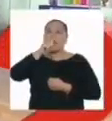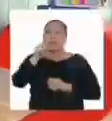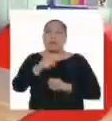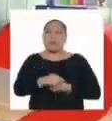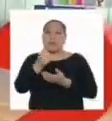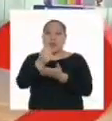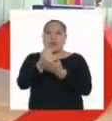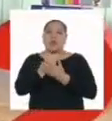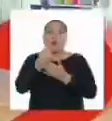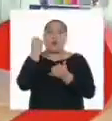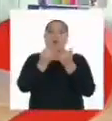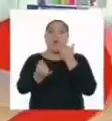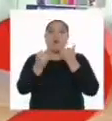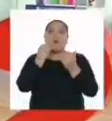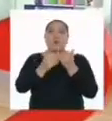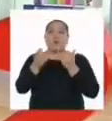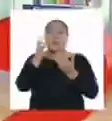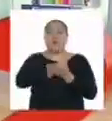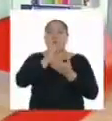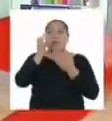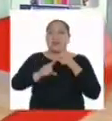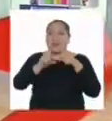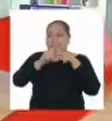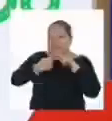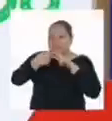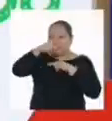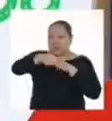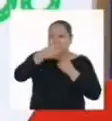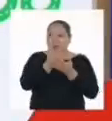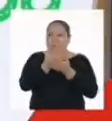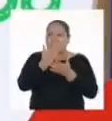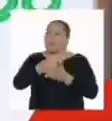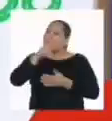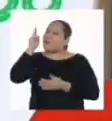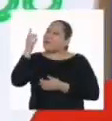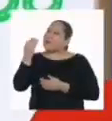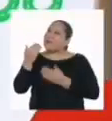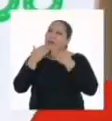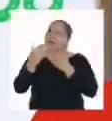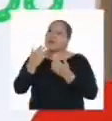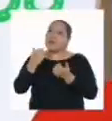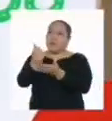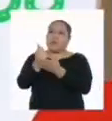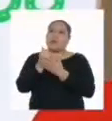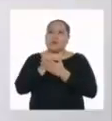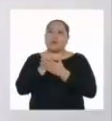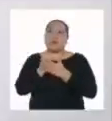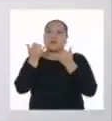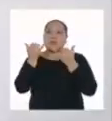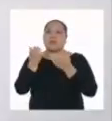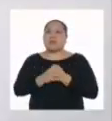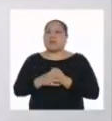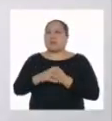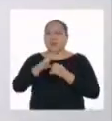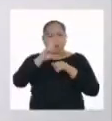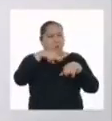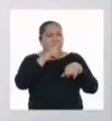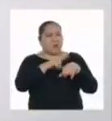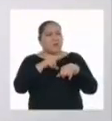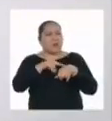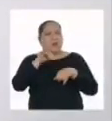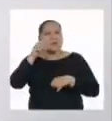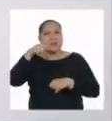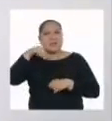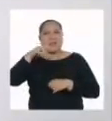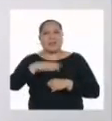el último programa con el inicio de esta experiencia con las plantas. Profesora, gracias por ayudarnos hasta ahora. No hay problema,